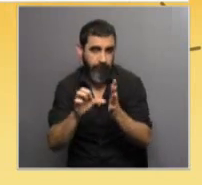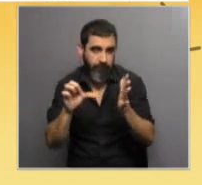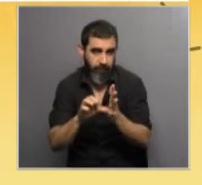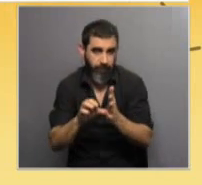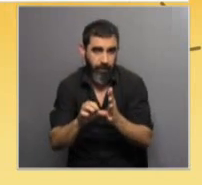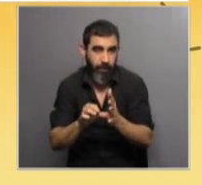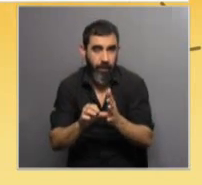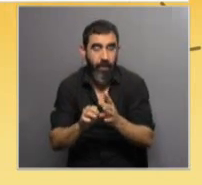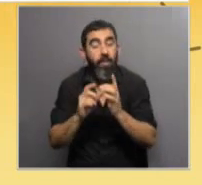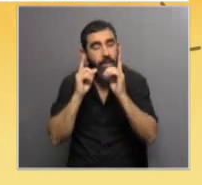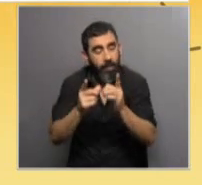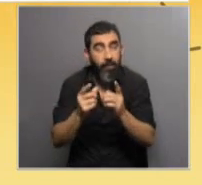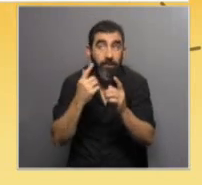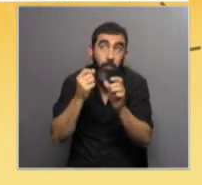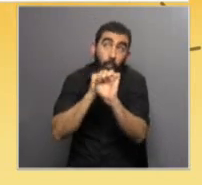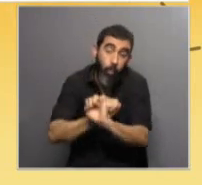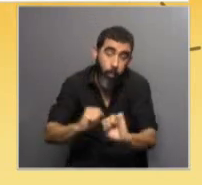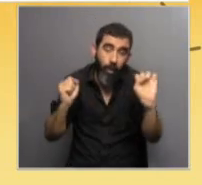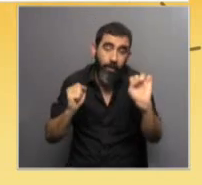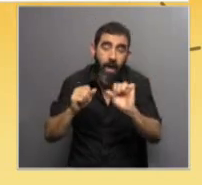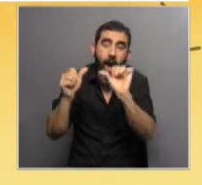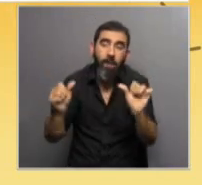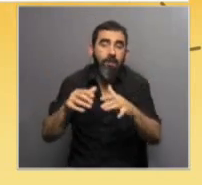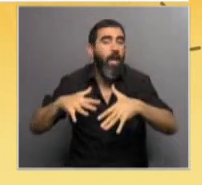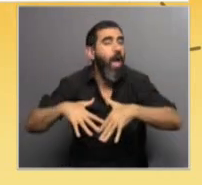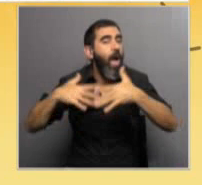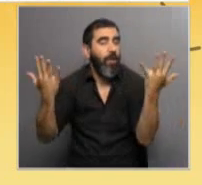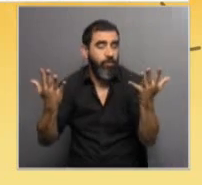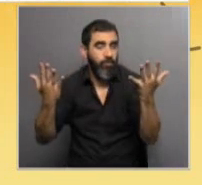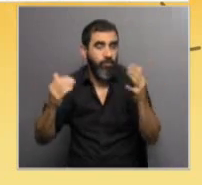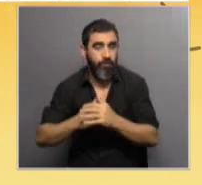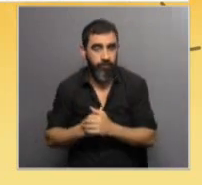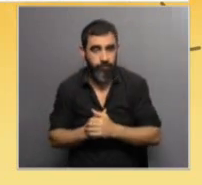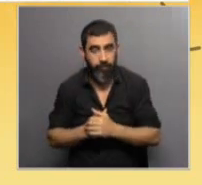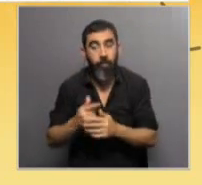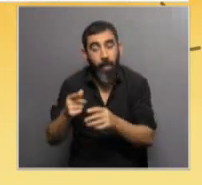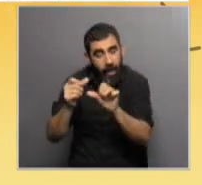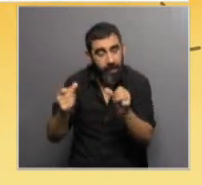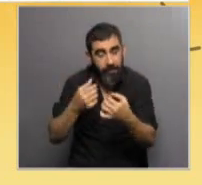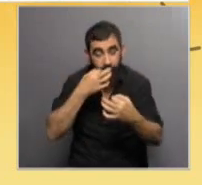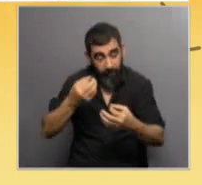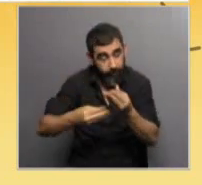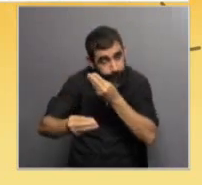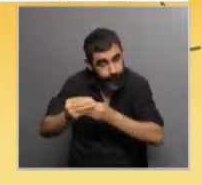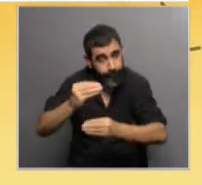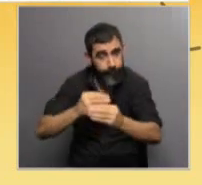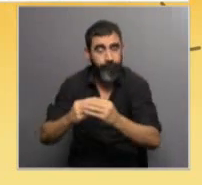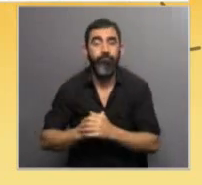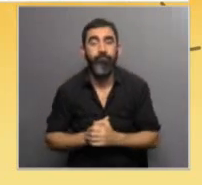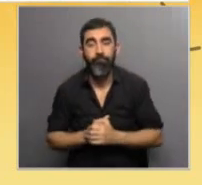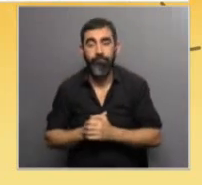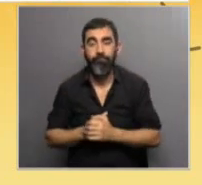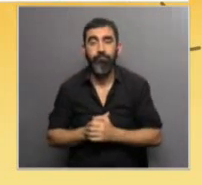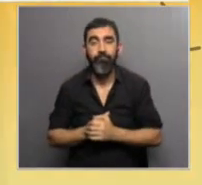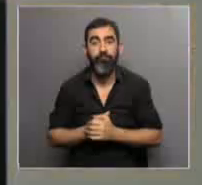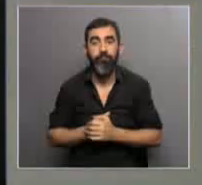hay que intentar tomar medidas para y eso generar la reciente muchas gracias gracias a